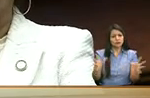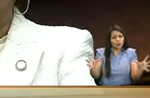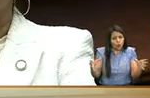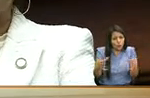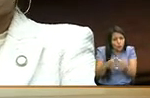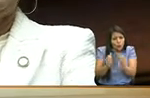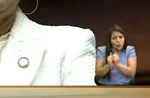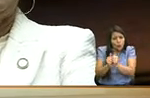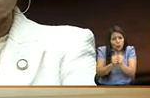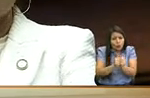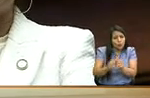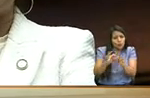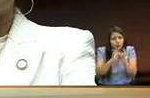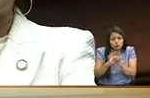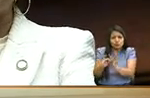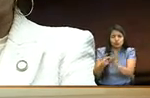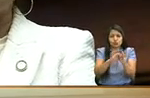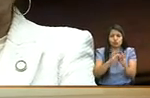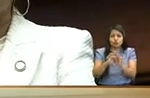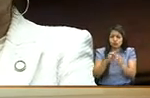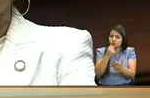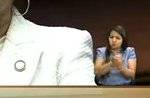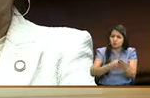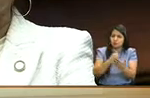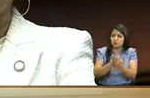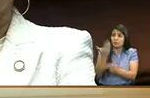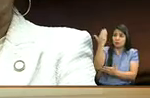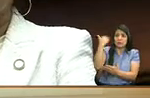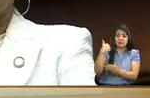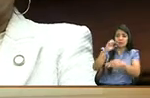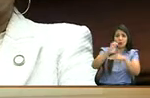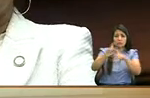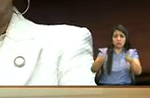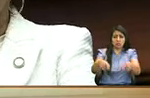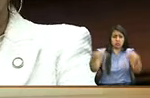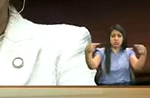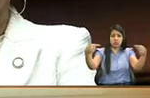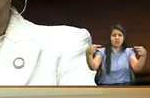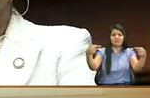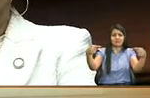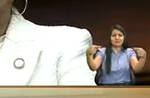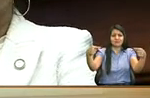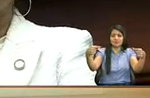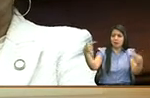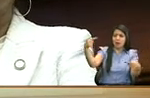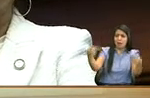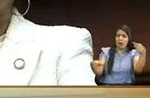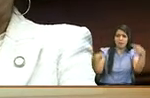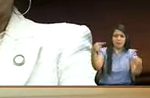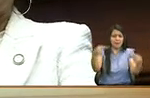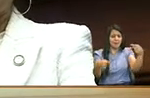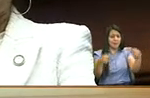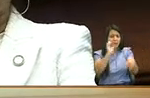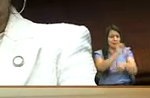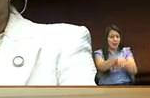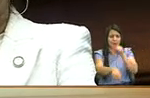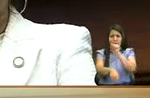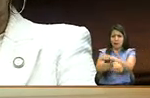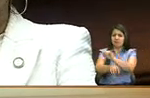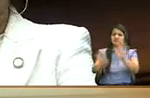luchemos juntos. Dejemos atrás el Ecuador dividido de unos contra los otros,